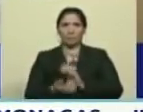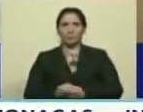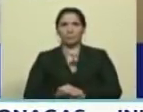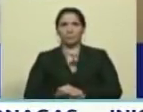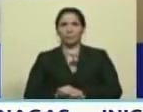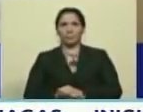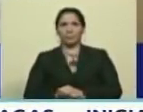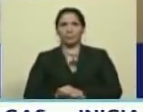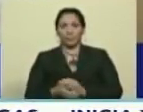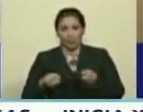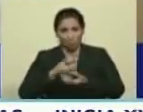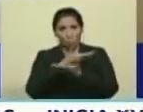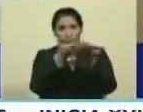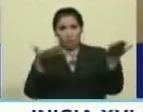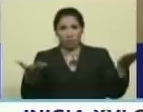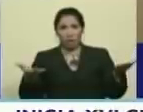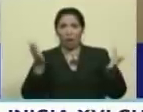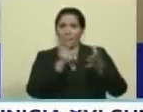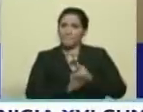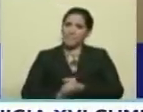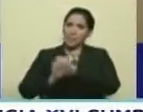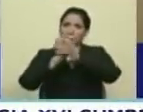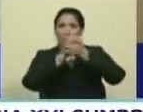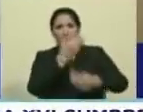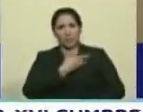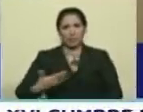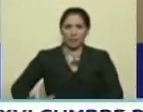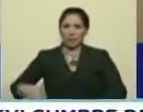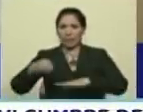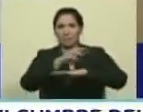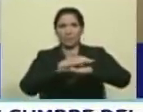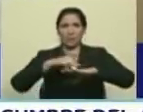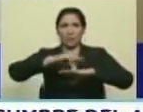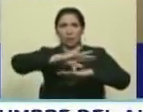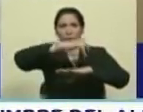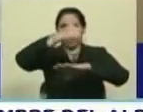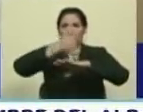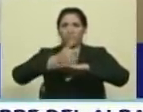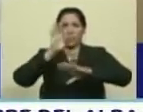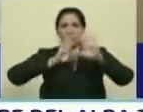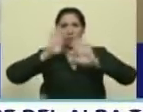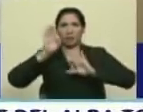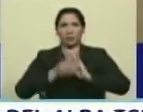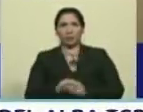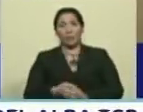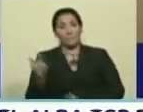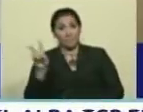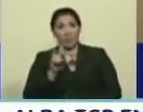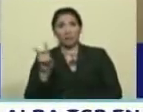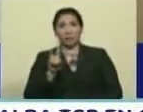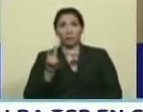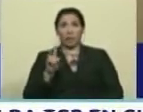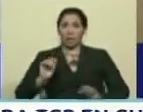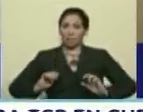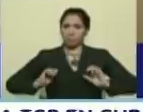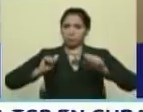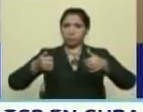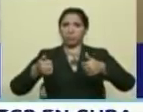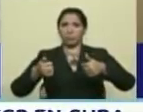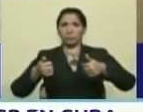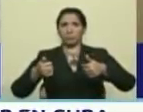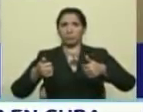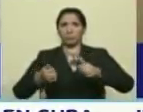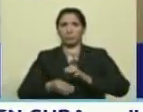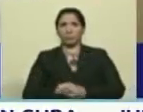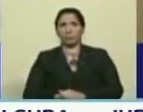a insistir a ustedes, compañeros presidentes, primeros ministros, jefes de delegación. Venezuela ha iniciado, puedo